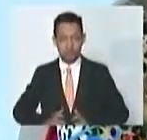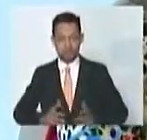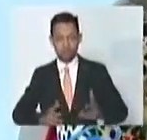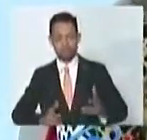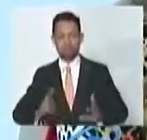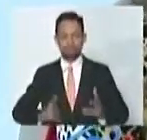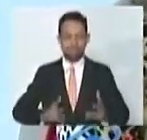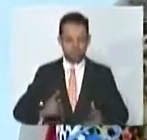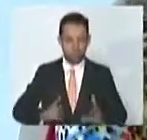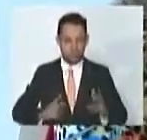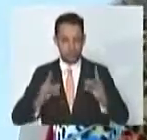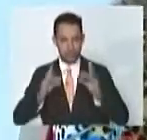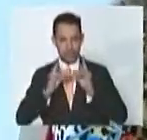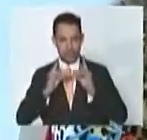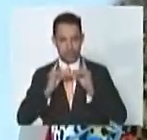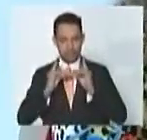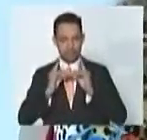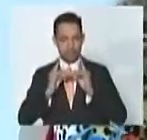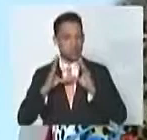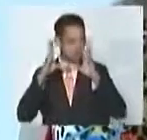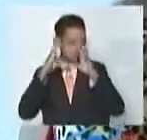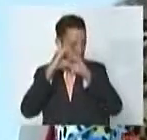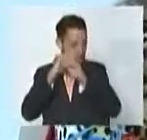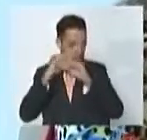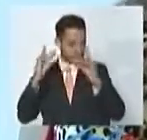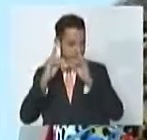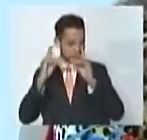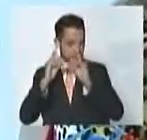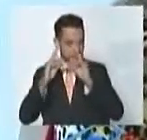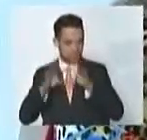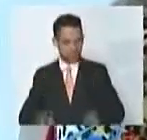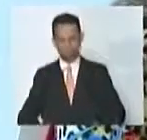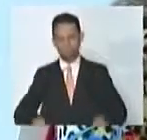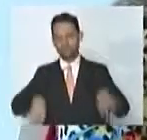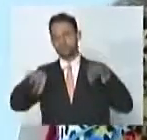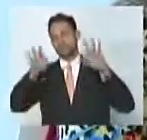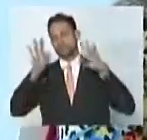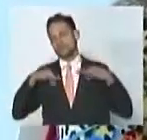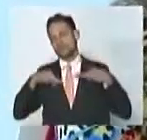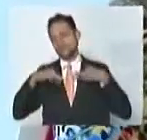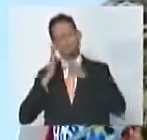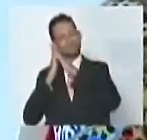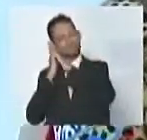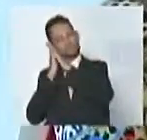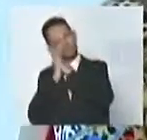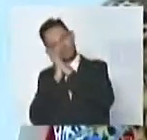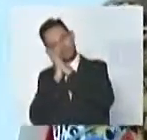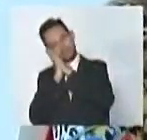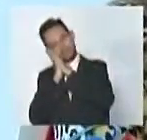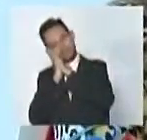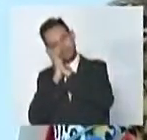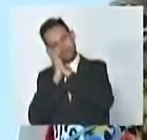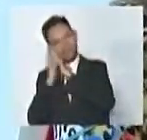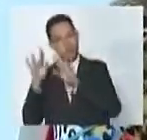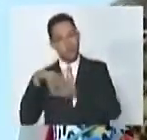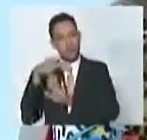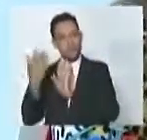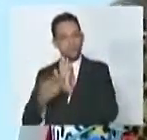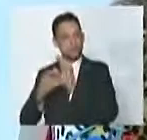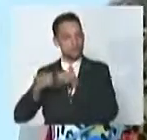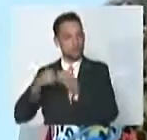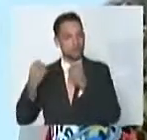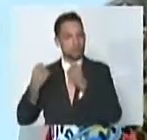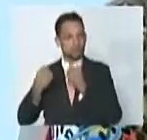Cuando yo me acuesto a descansar, cuando yo me voy a acostar, pues yo debo desconectar todo mi cuerpo para poder